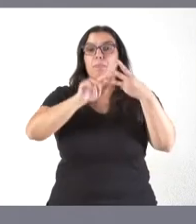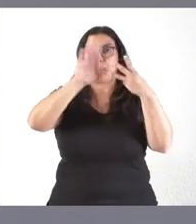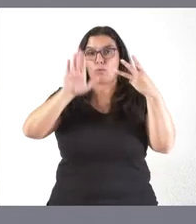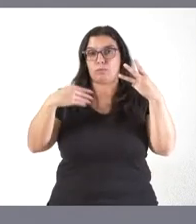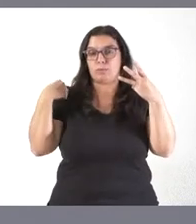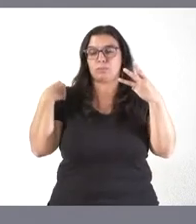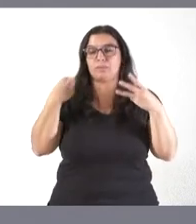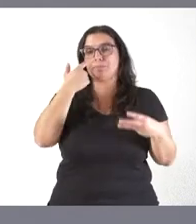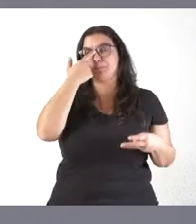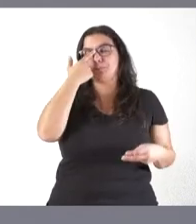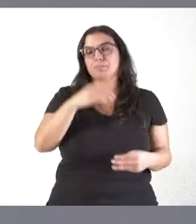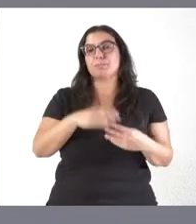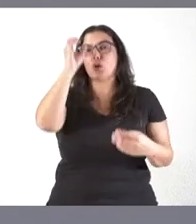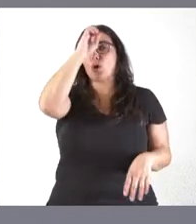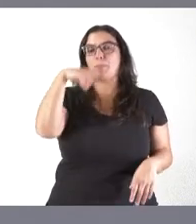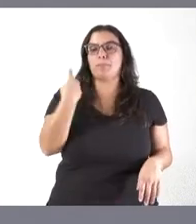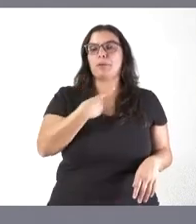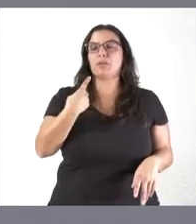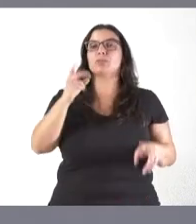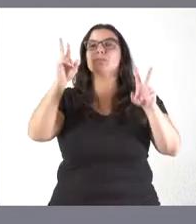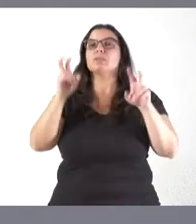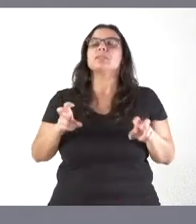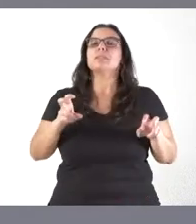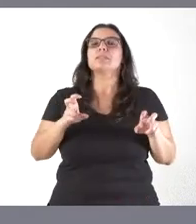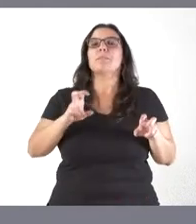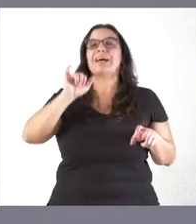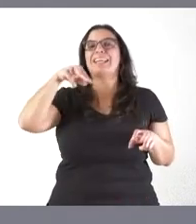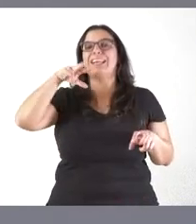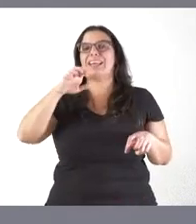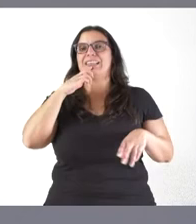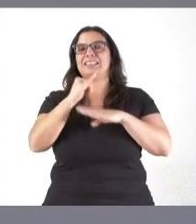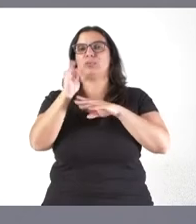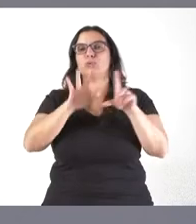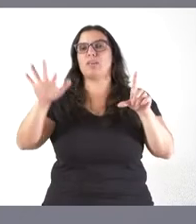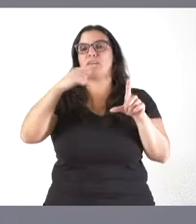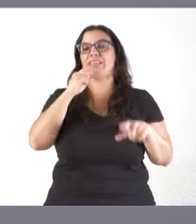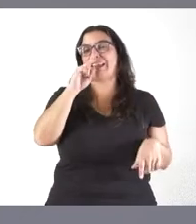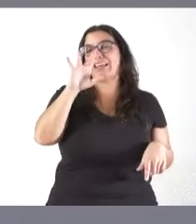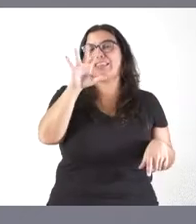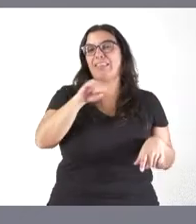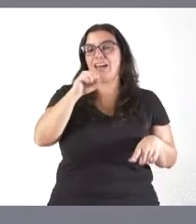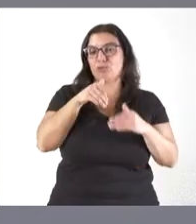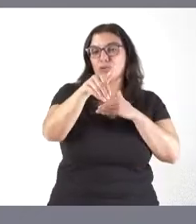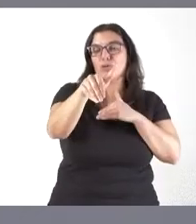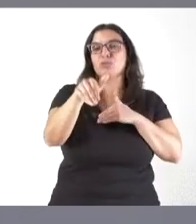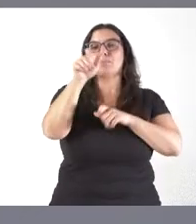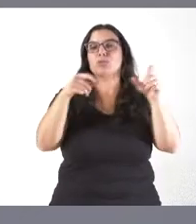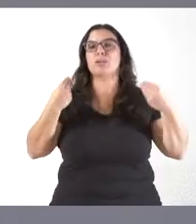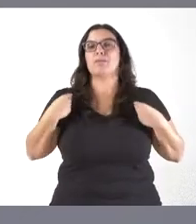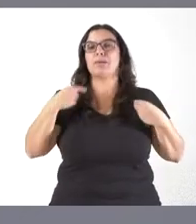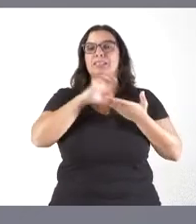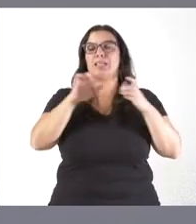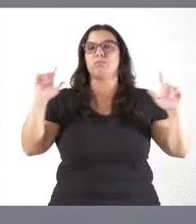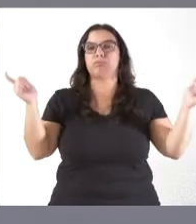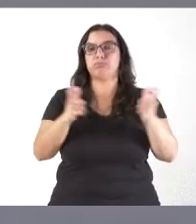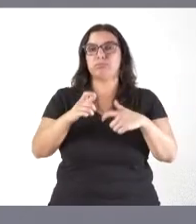que nos parece las proyecciones de exploración que hace el INE para los próximos 15 años lo que podría ser la